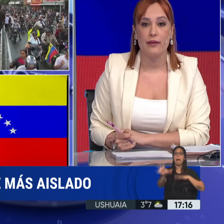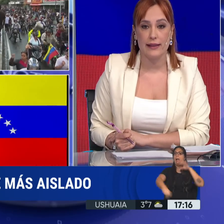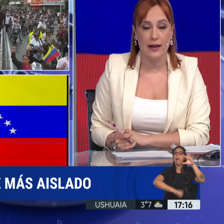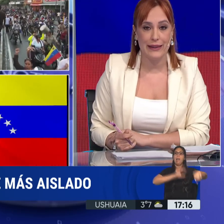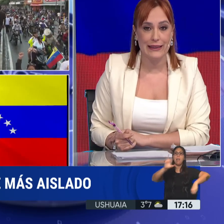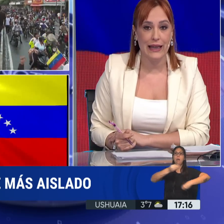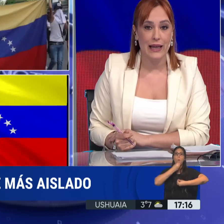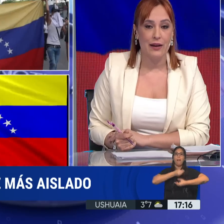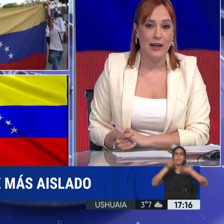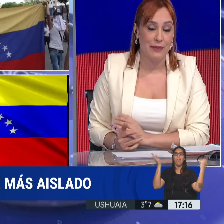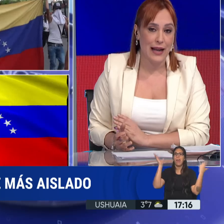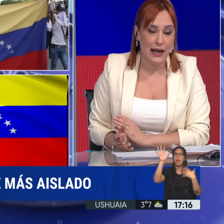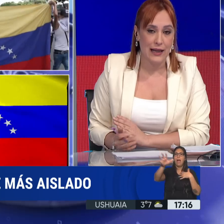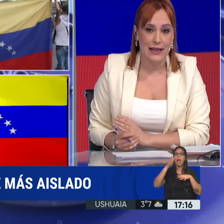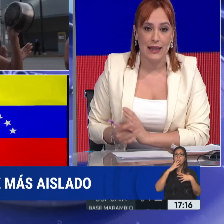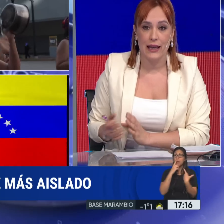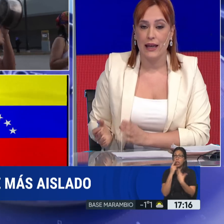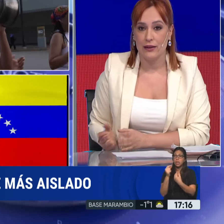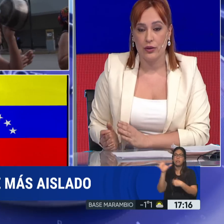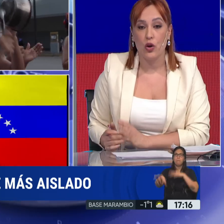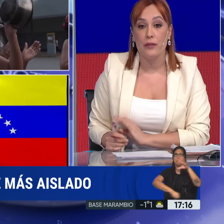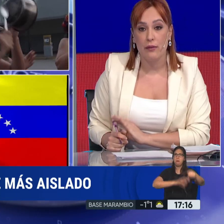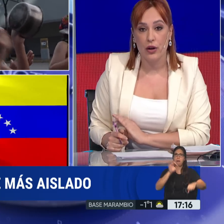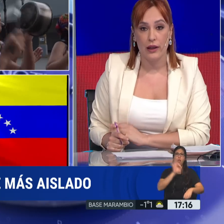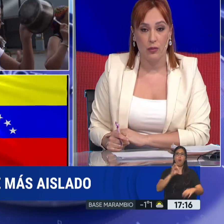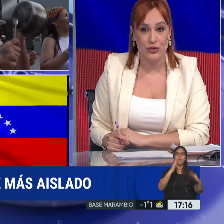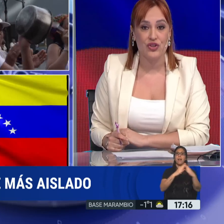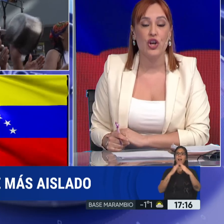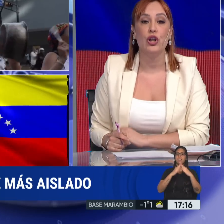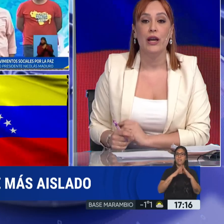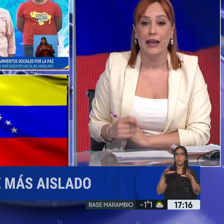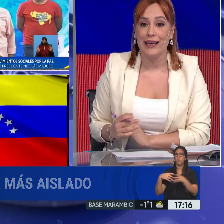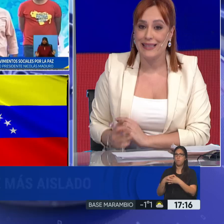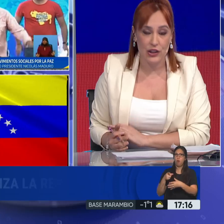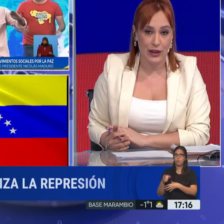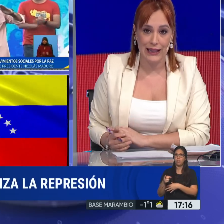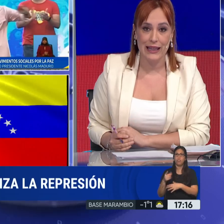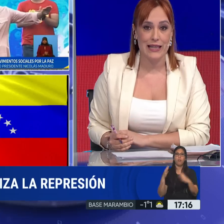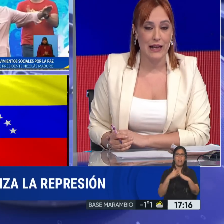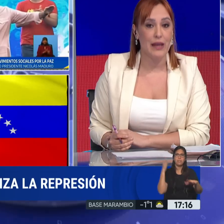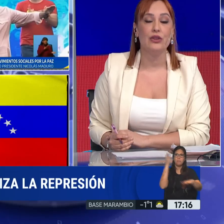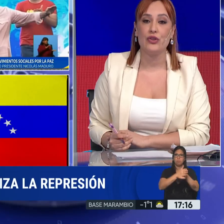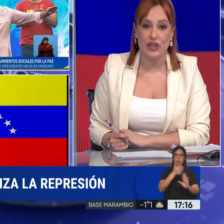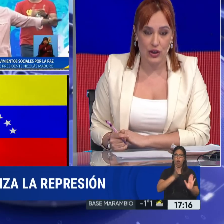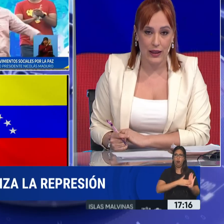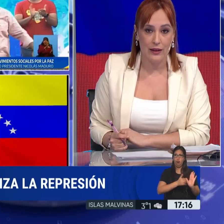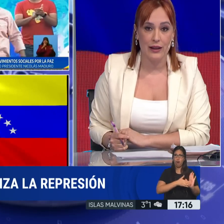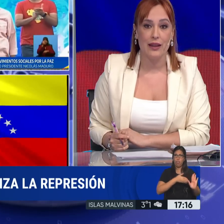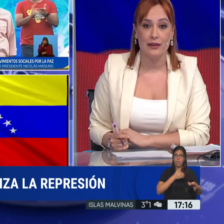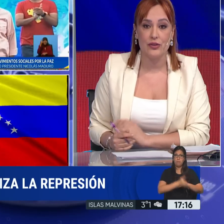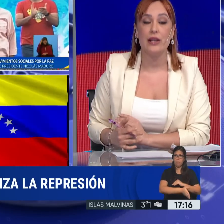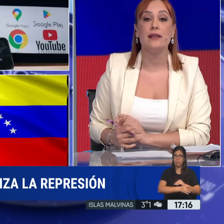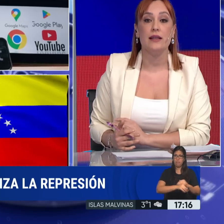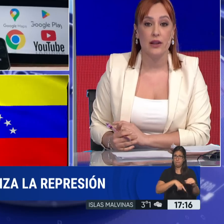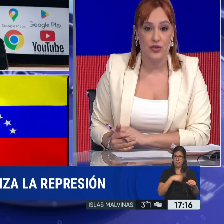contando, que básicamente van a las casas de, sobre todo, miembros de la oposición, sin órdenes de allanamiento, sin órdenes